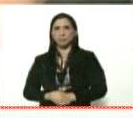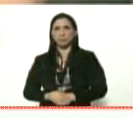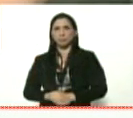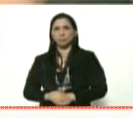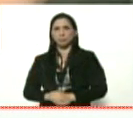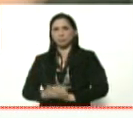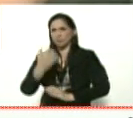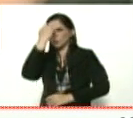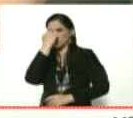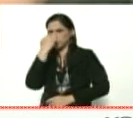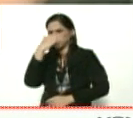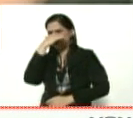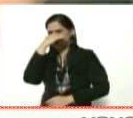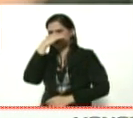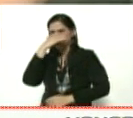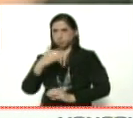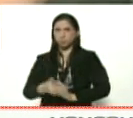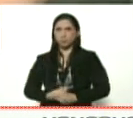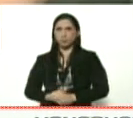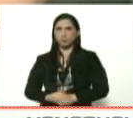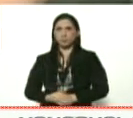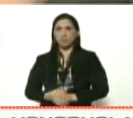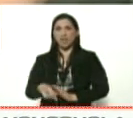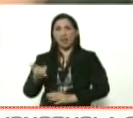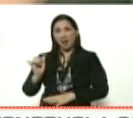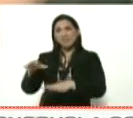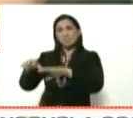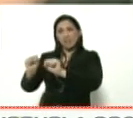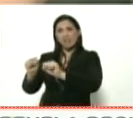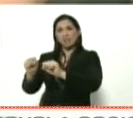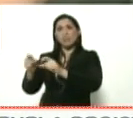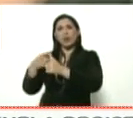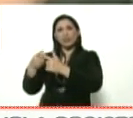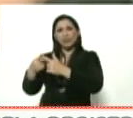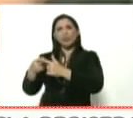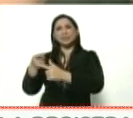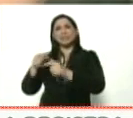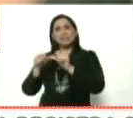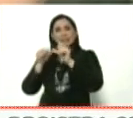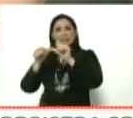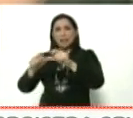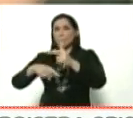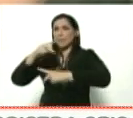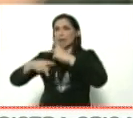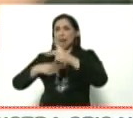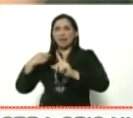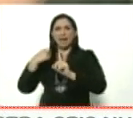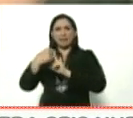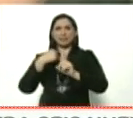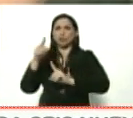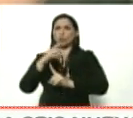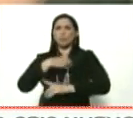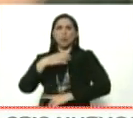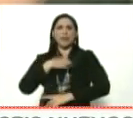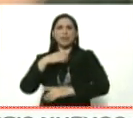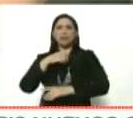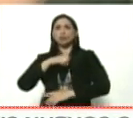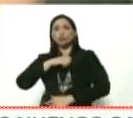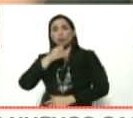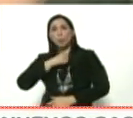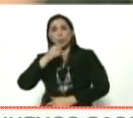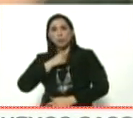neofascista. Y mientras exista el imperialismo, existirán los planes de agresión, porque no pueden soportar que un